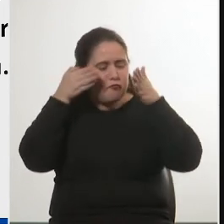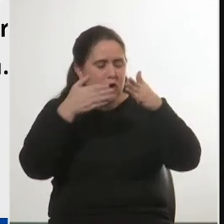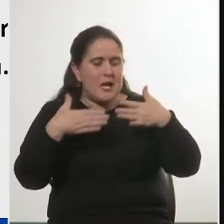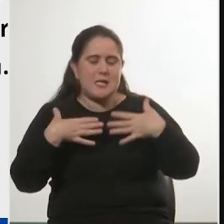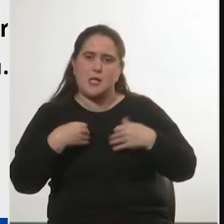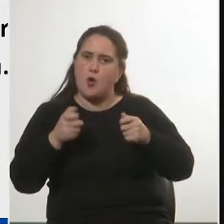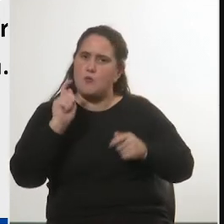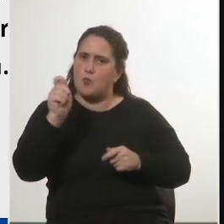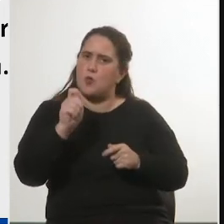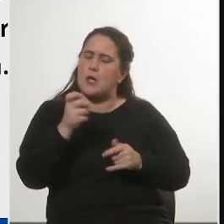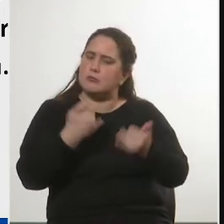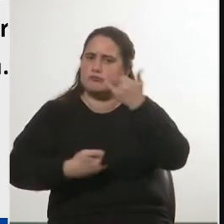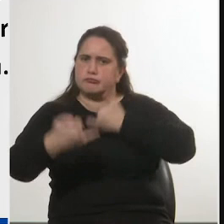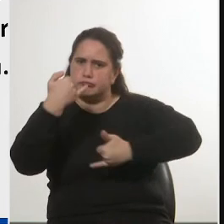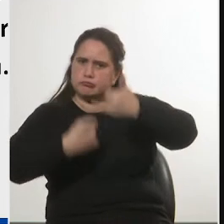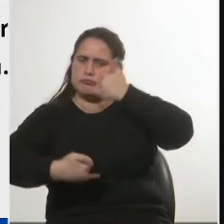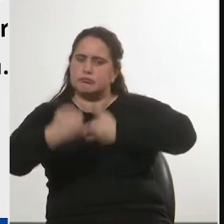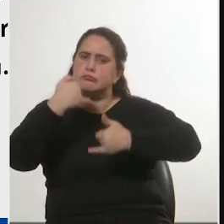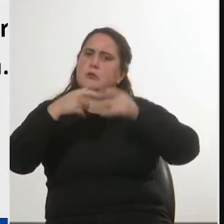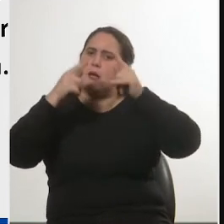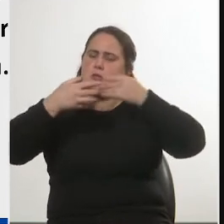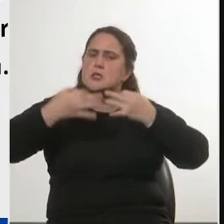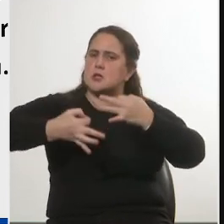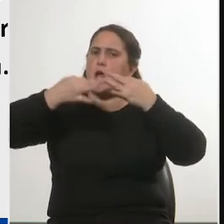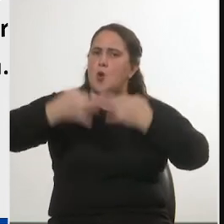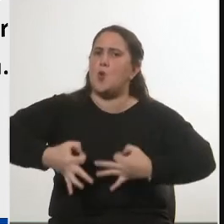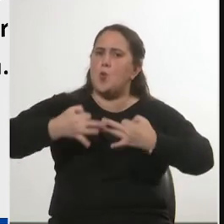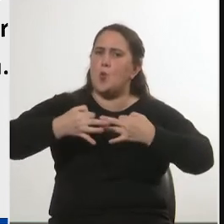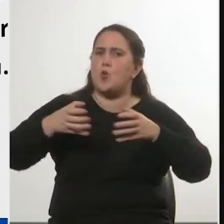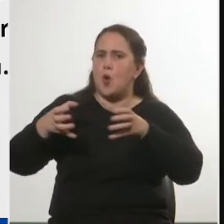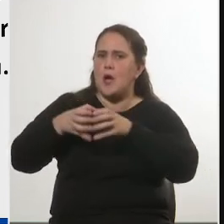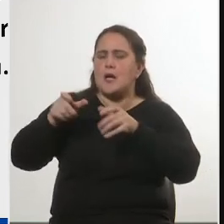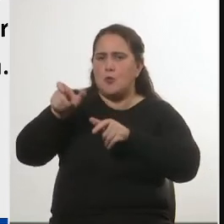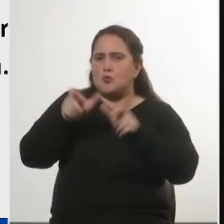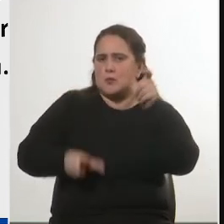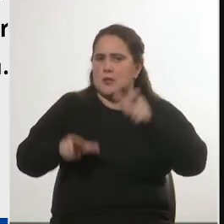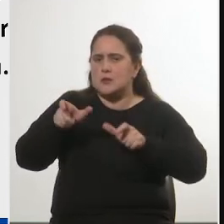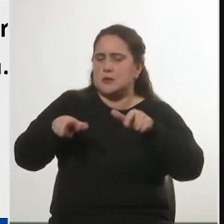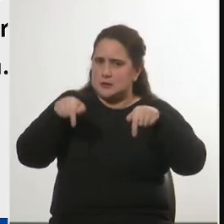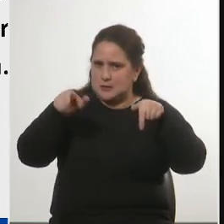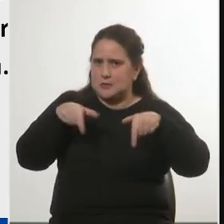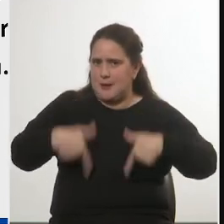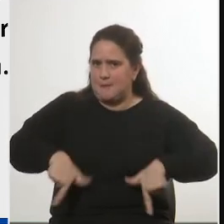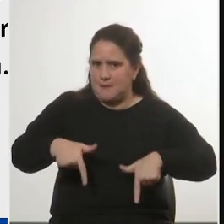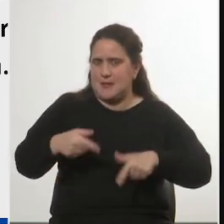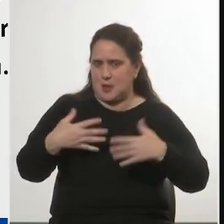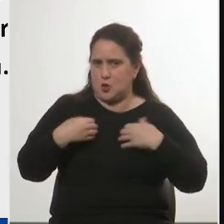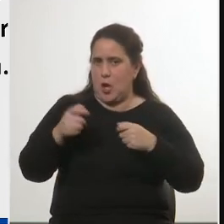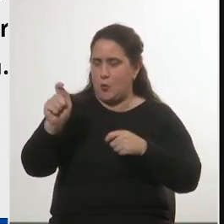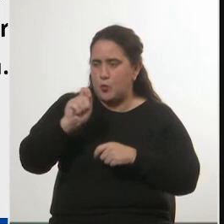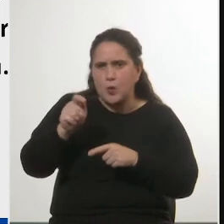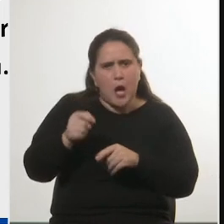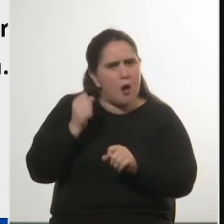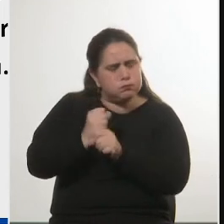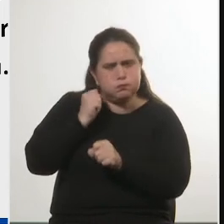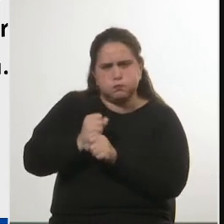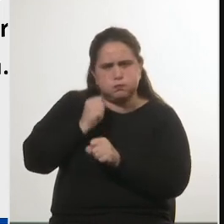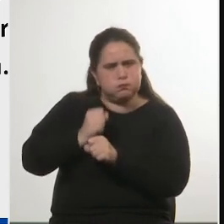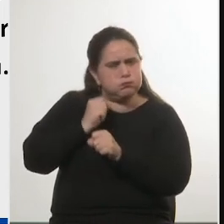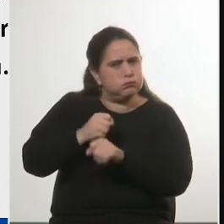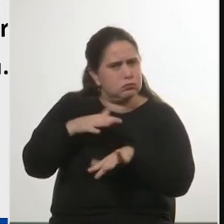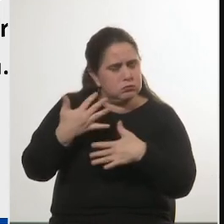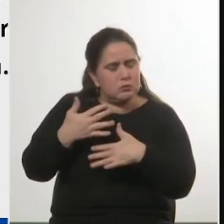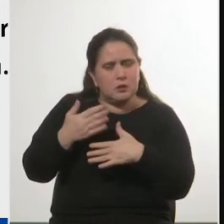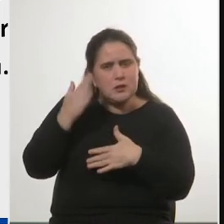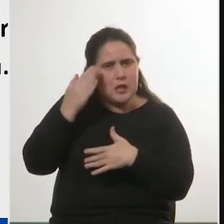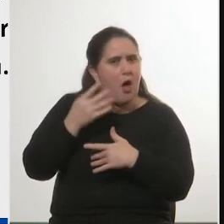pública es informarnos y asegurarnos de que el equipo del Ministerio de Salud Pública viene trabajando, teniendo siempre